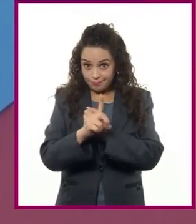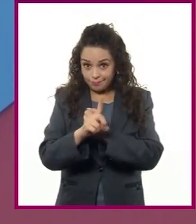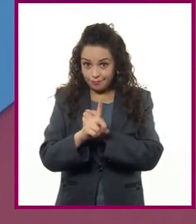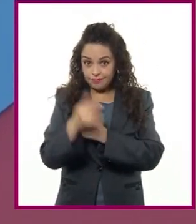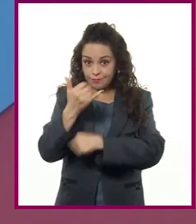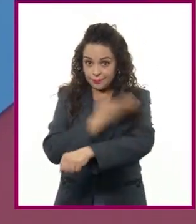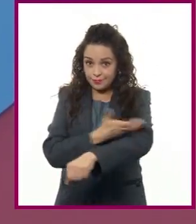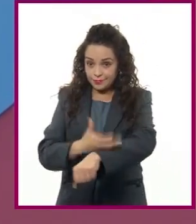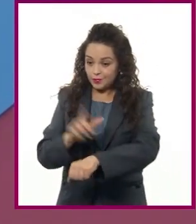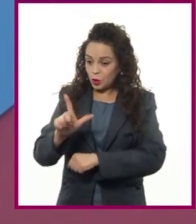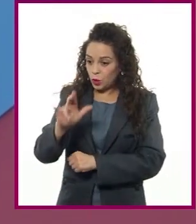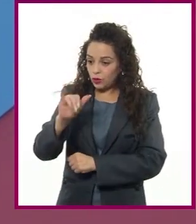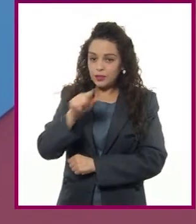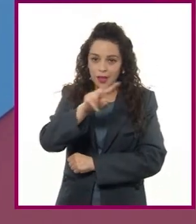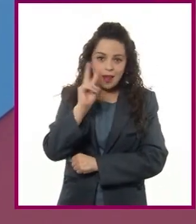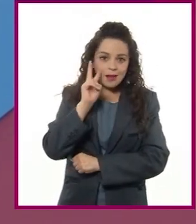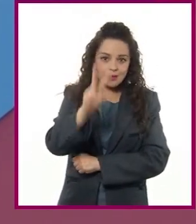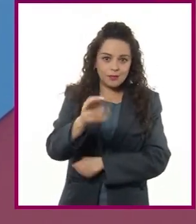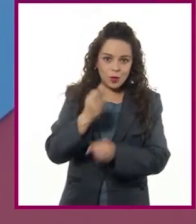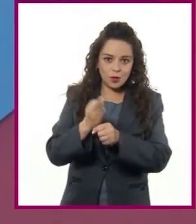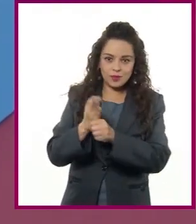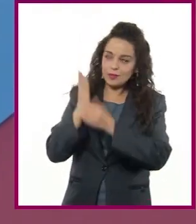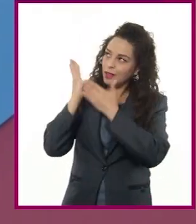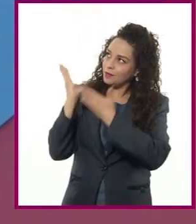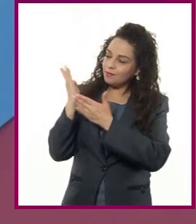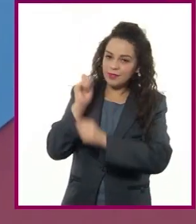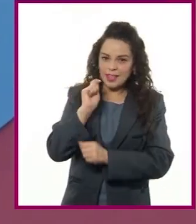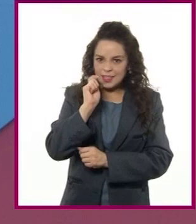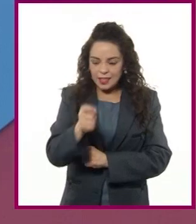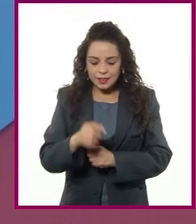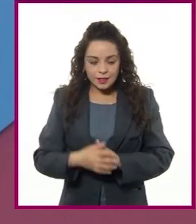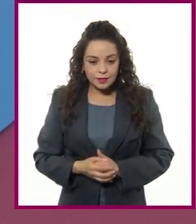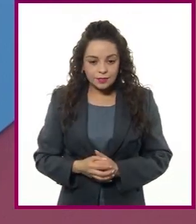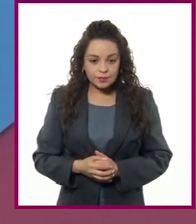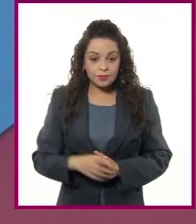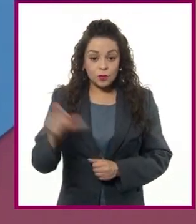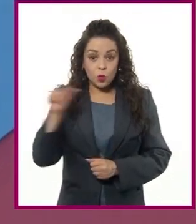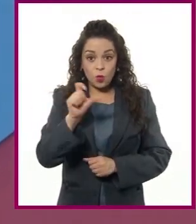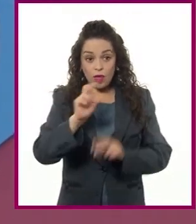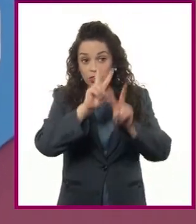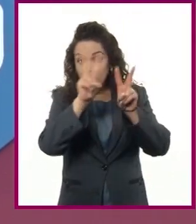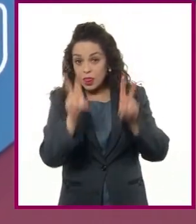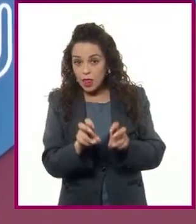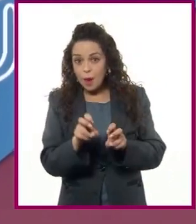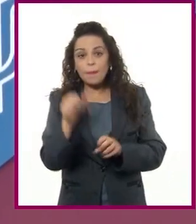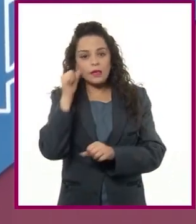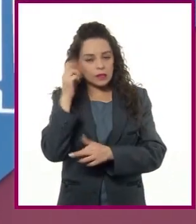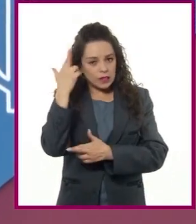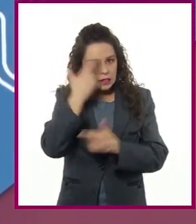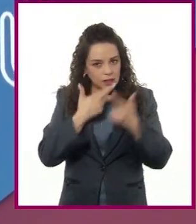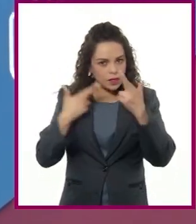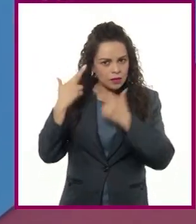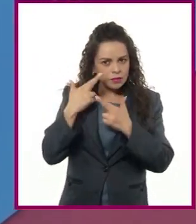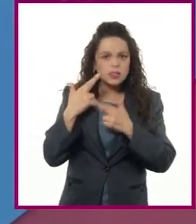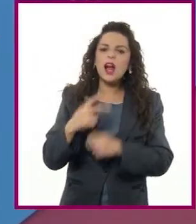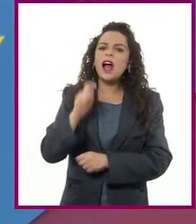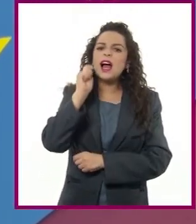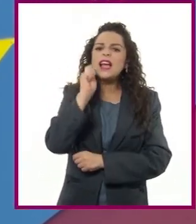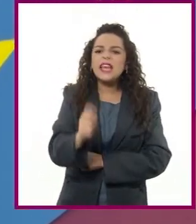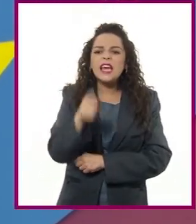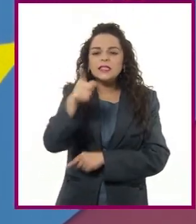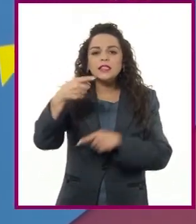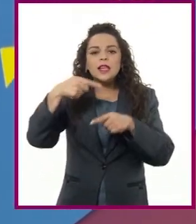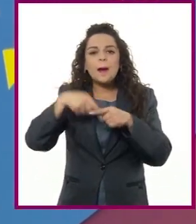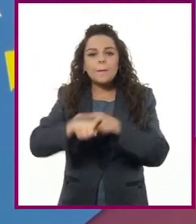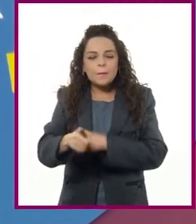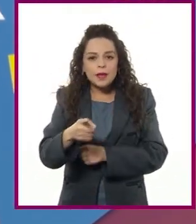invito a revisar lo siguiente. Siempre que revisemos un tema, es importante partir de su definición para mejorar